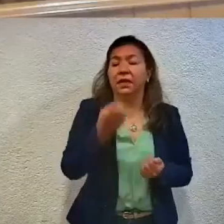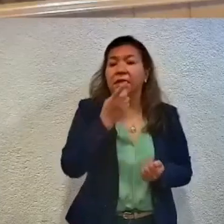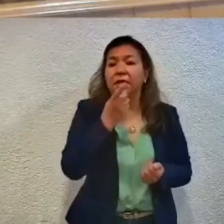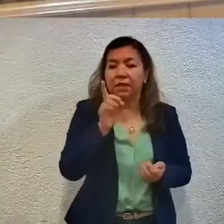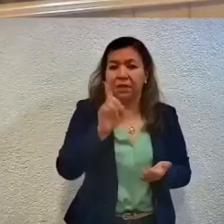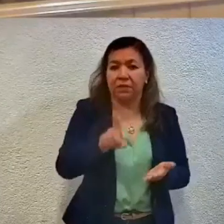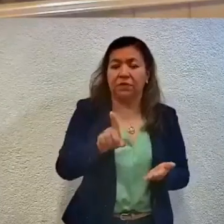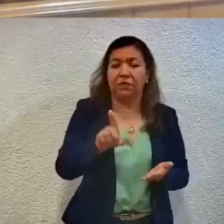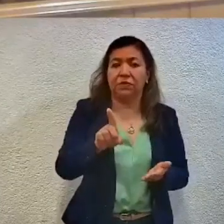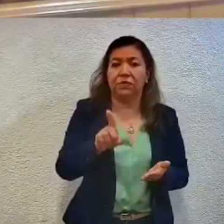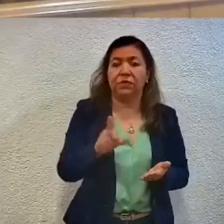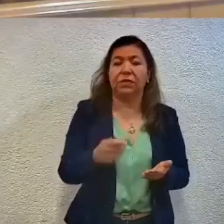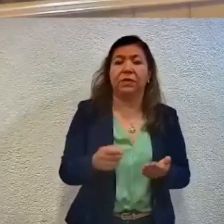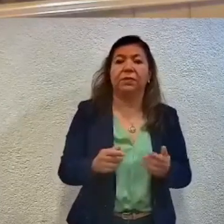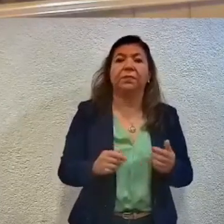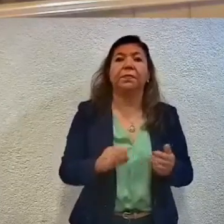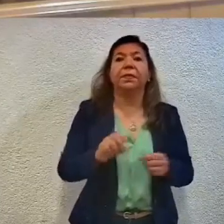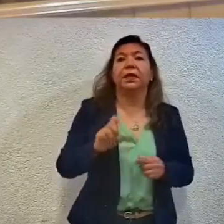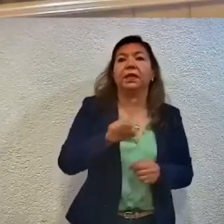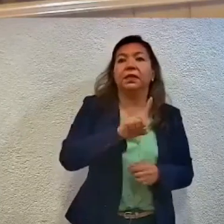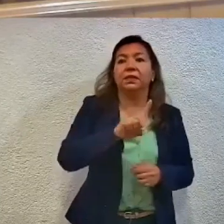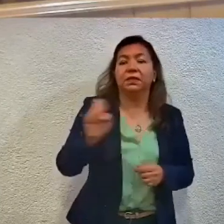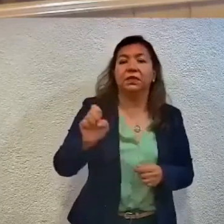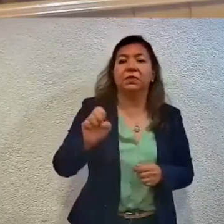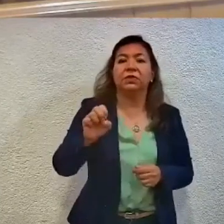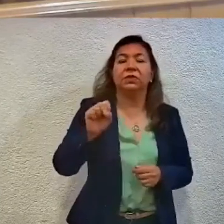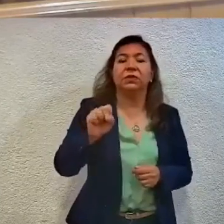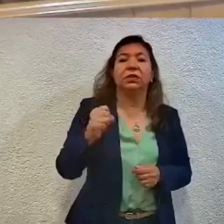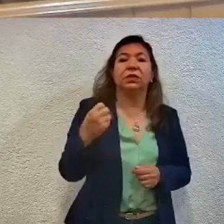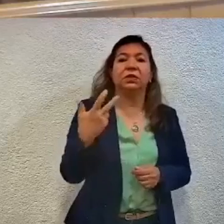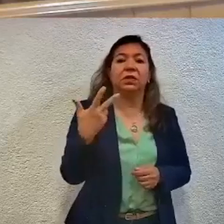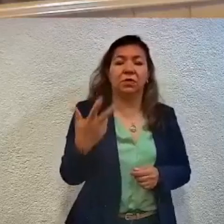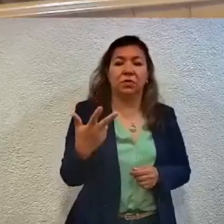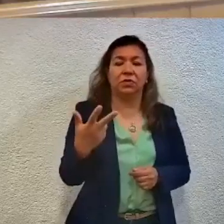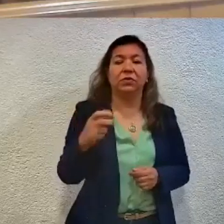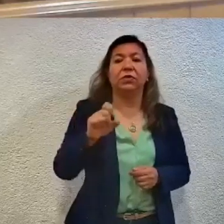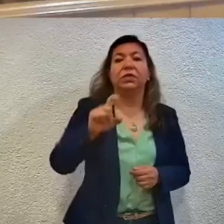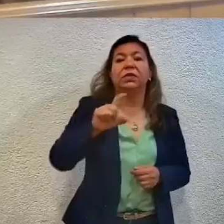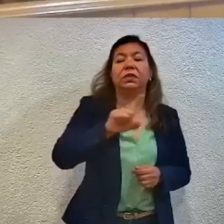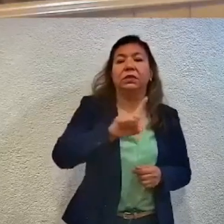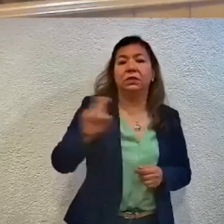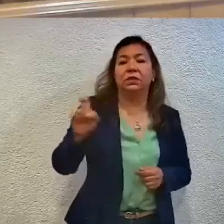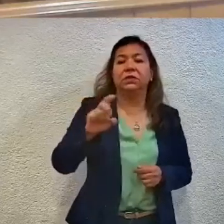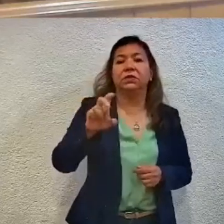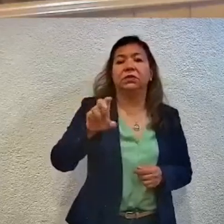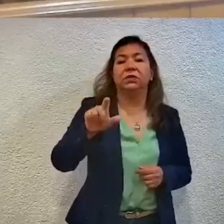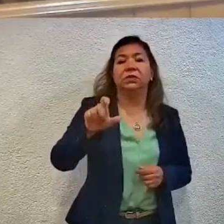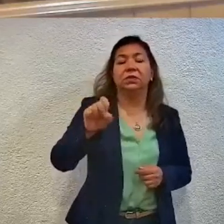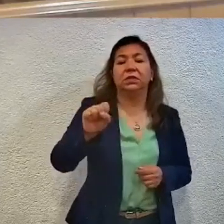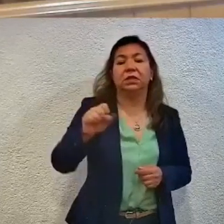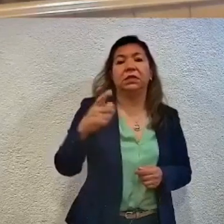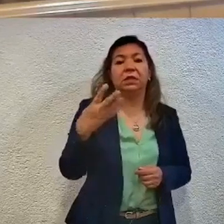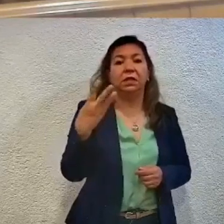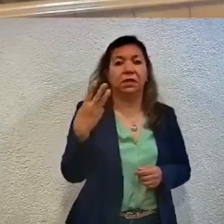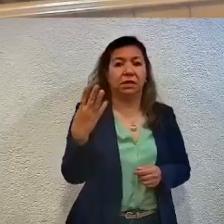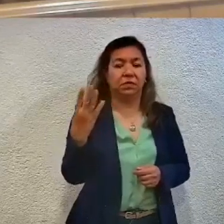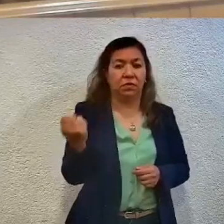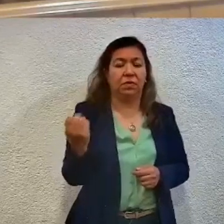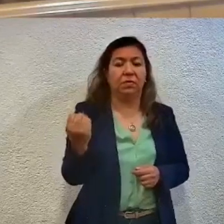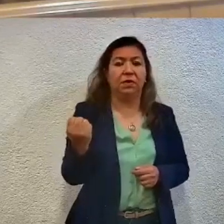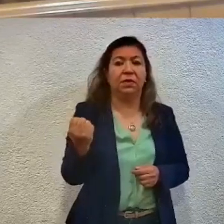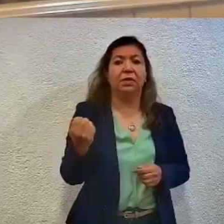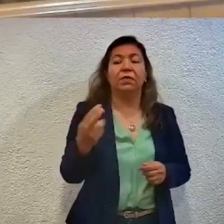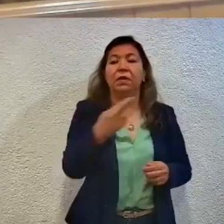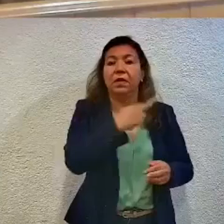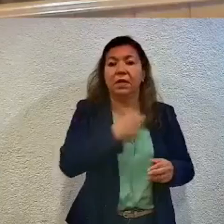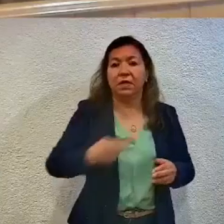infundado el motivo de agravio planteado por los actores del GEC 168 y GEC 212, consistente en la inexacta aplicación